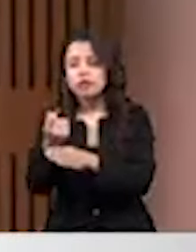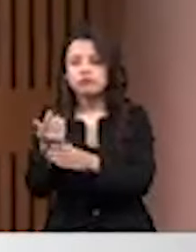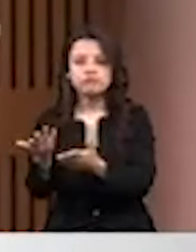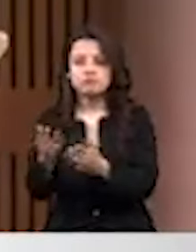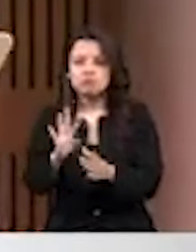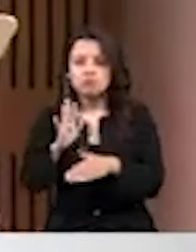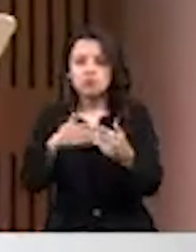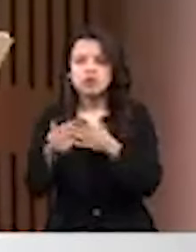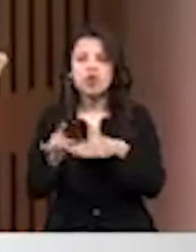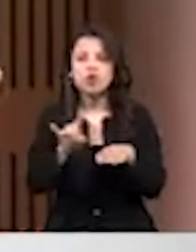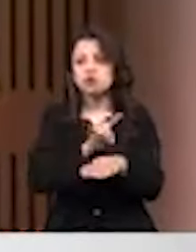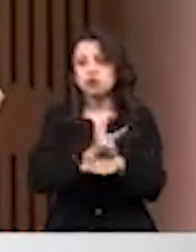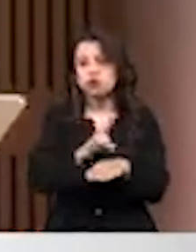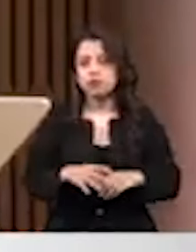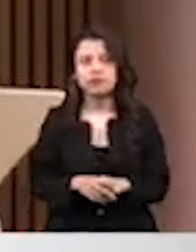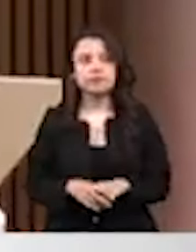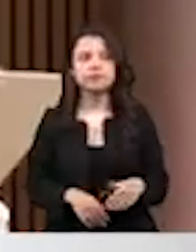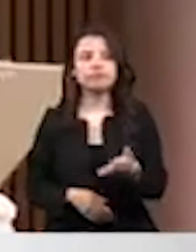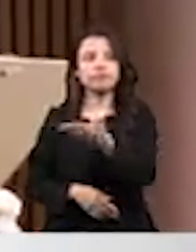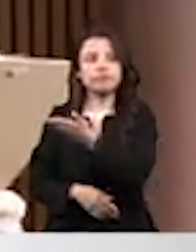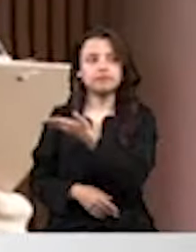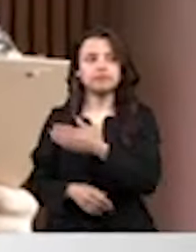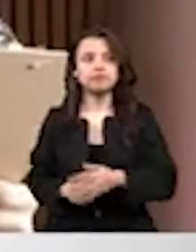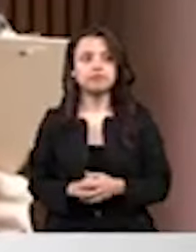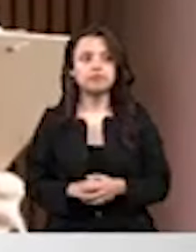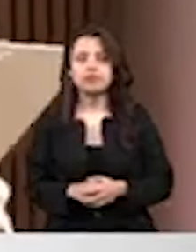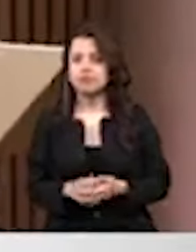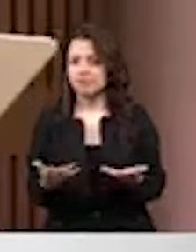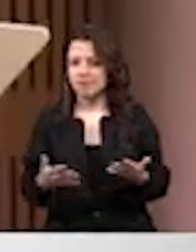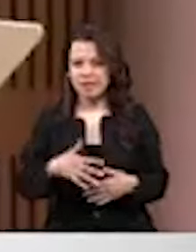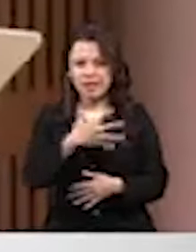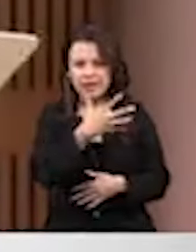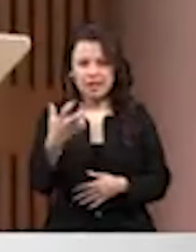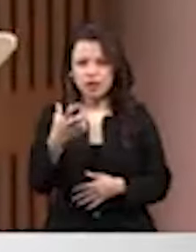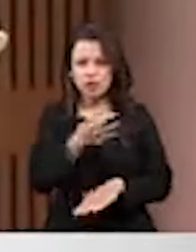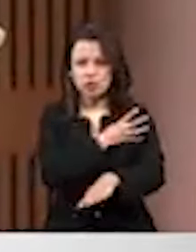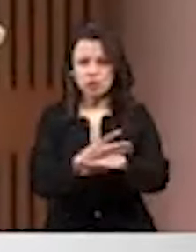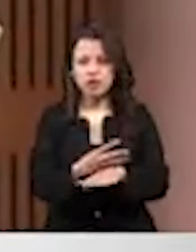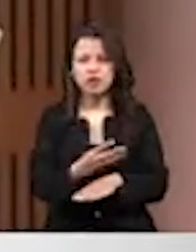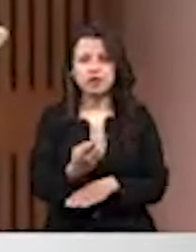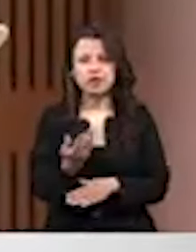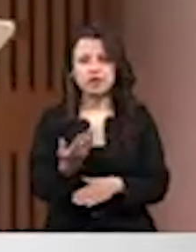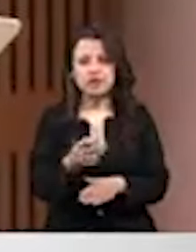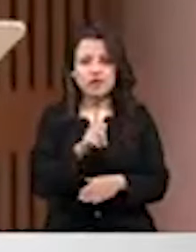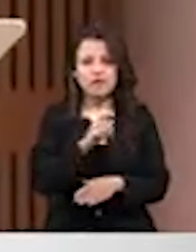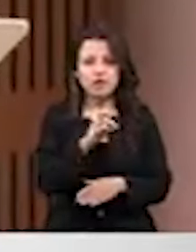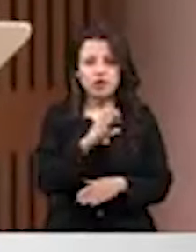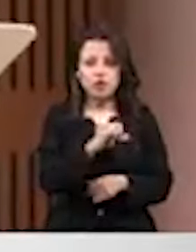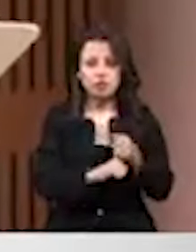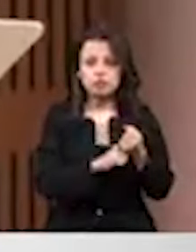7 violaciones de los topes. La primera es que no se reportaron 500 millones de pesos de FECODE. No